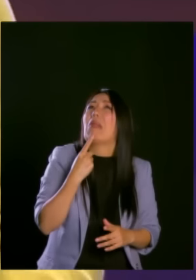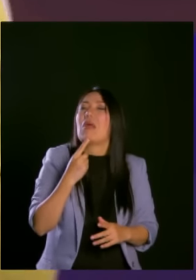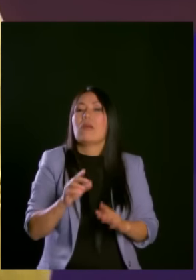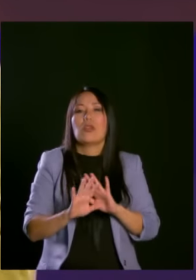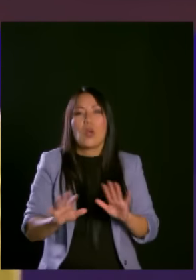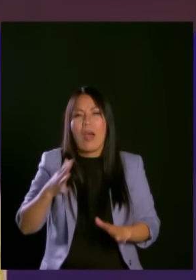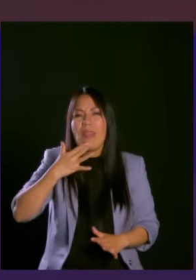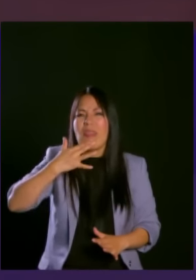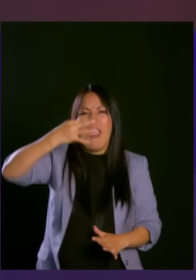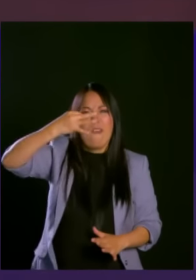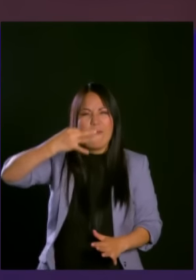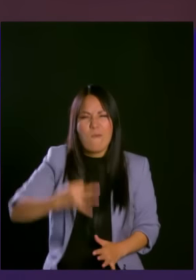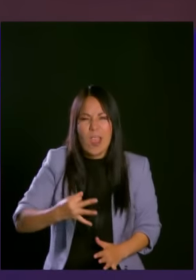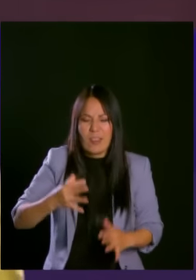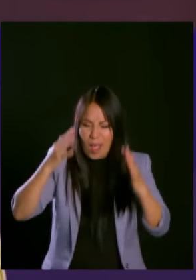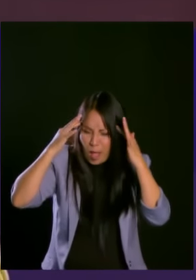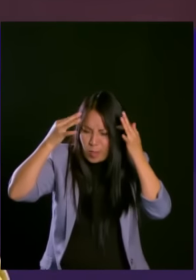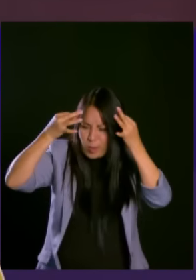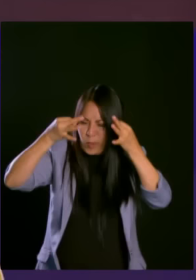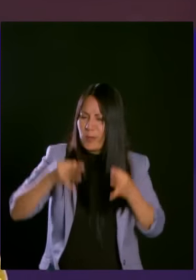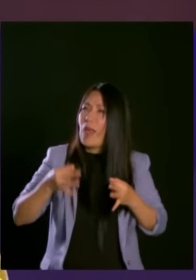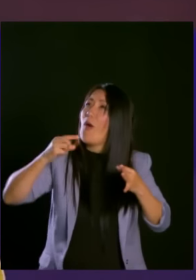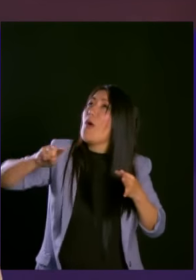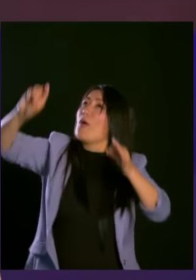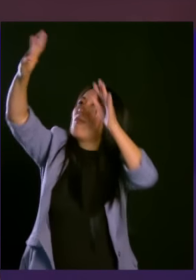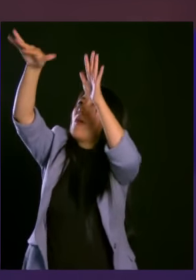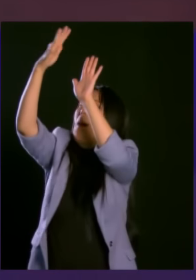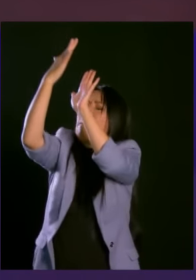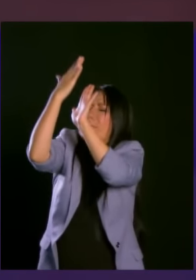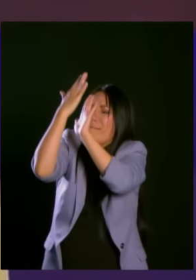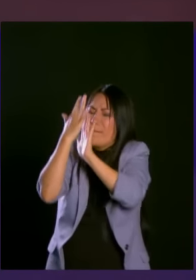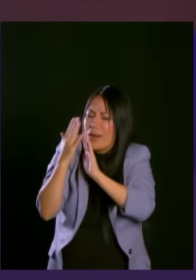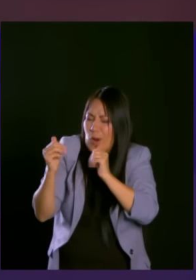No, que de verdad lo lleves allá adentro, que sepas que eso es una verdad en tu vida.